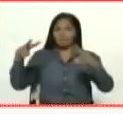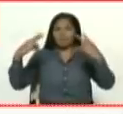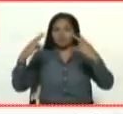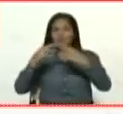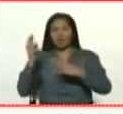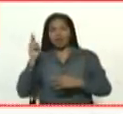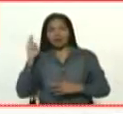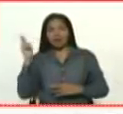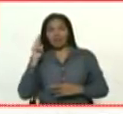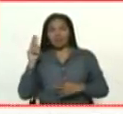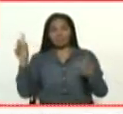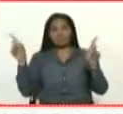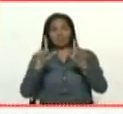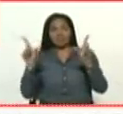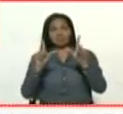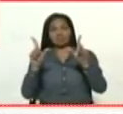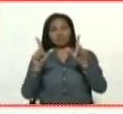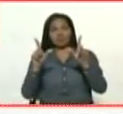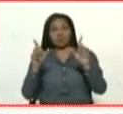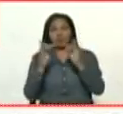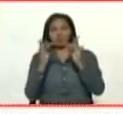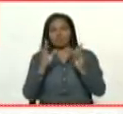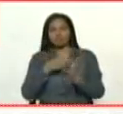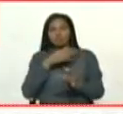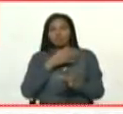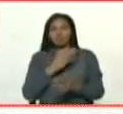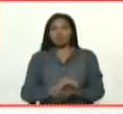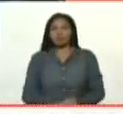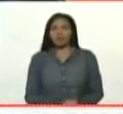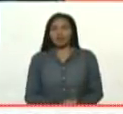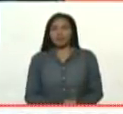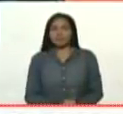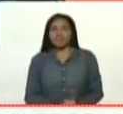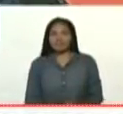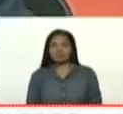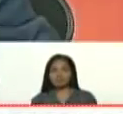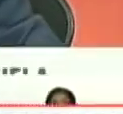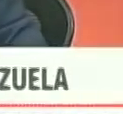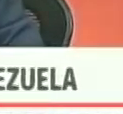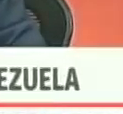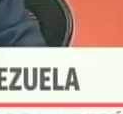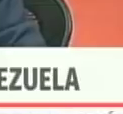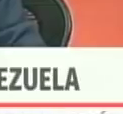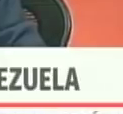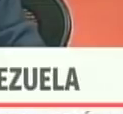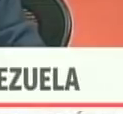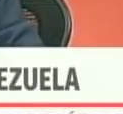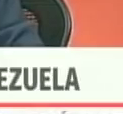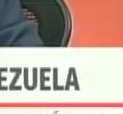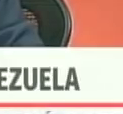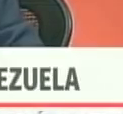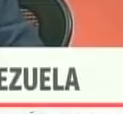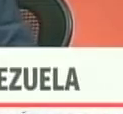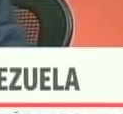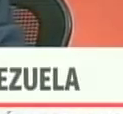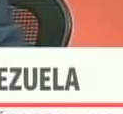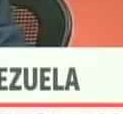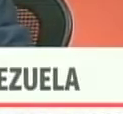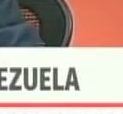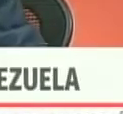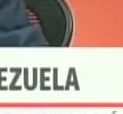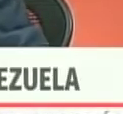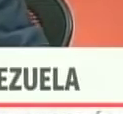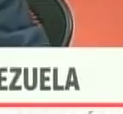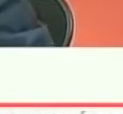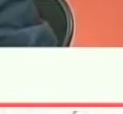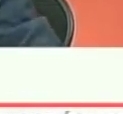radio, televisión y redes sociales. Adelante. Gracias, presidente. Muy buenas tardes. Bienvenido al Banco de Venezuela,